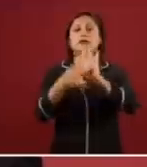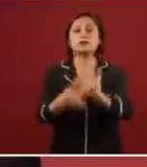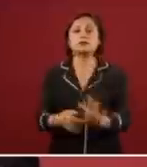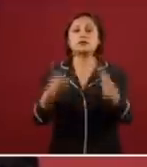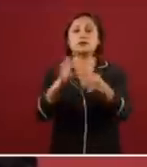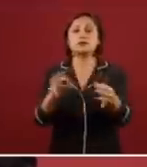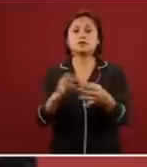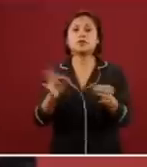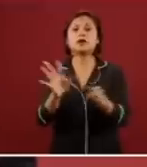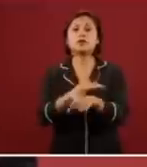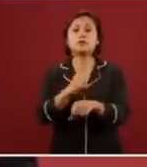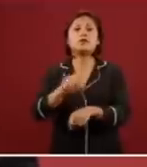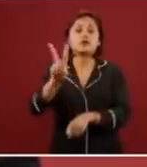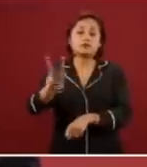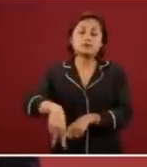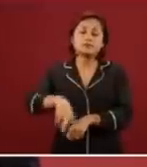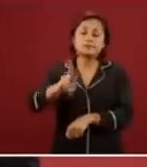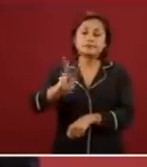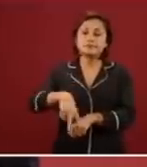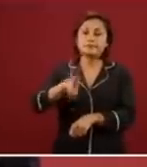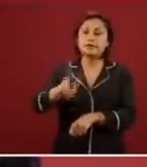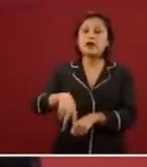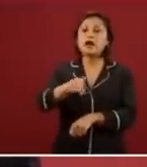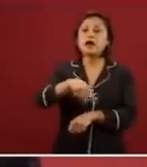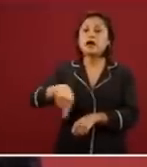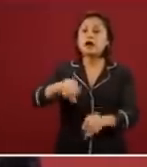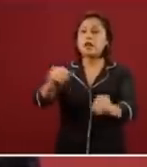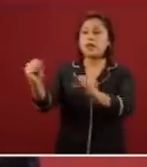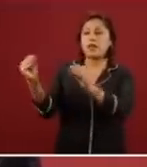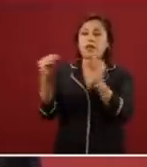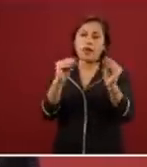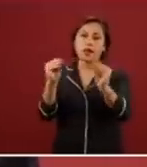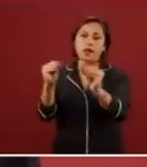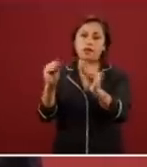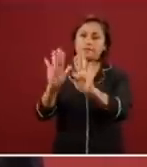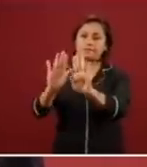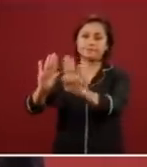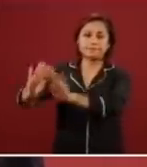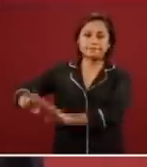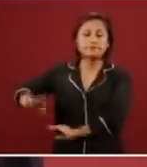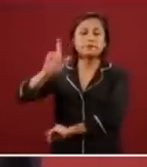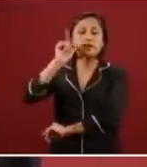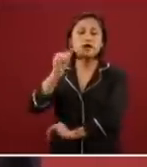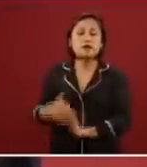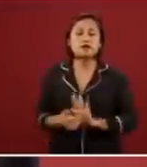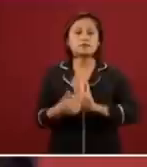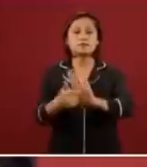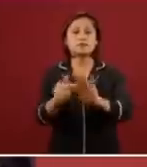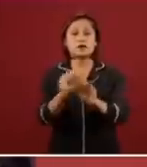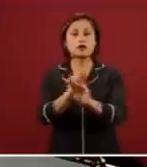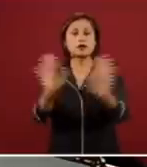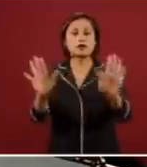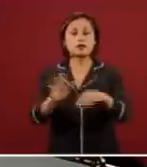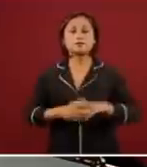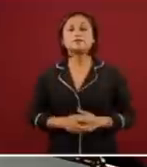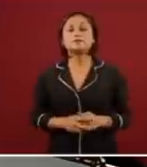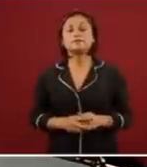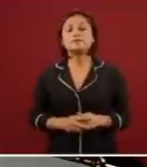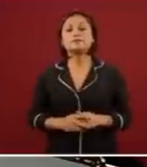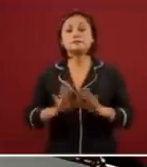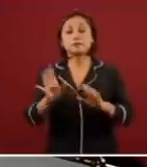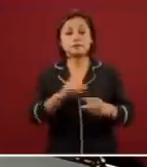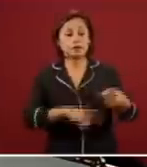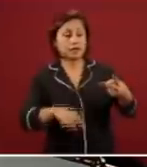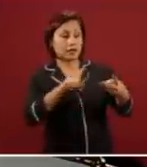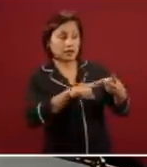mucha especulación sobre esto, entonces ya mañana se sabe. A ciencia cierta. Presidente, segunda